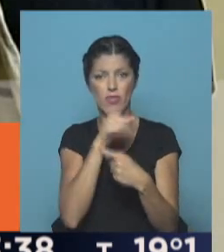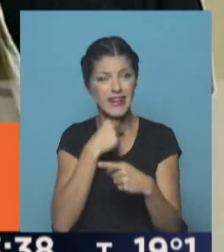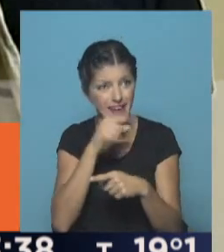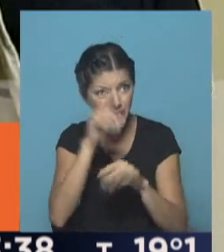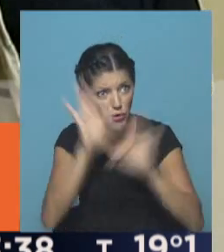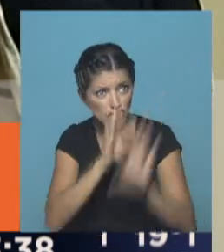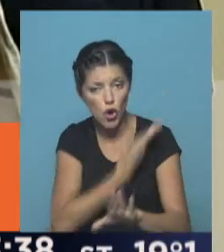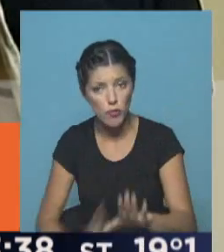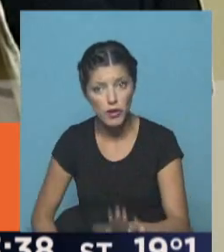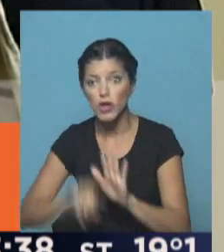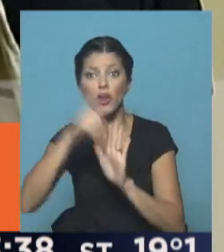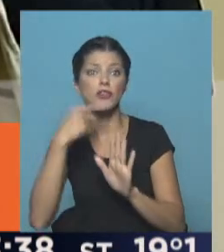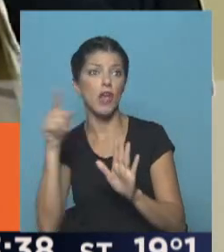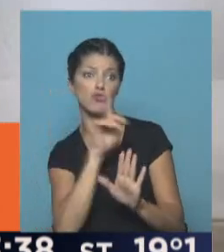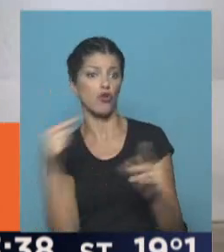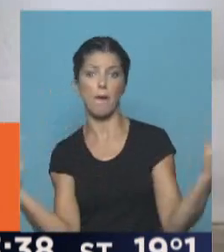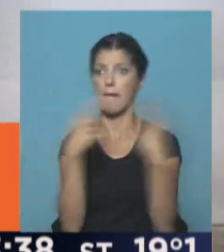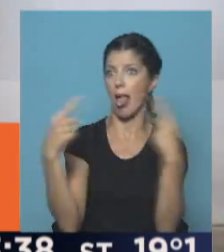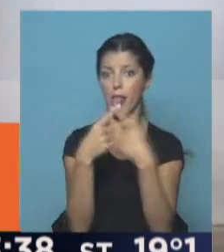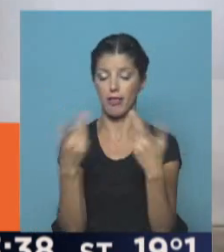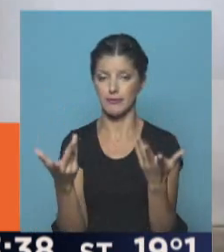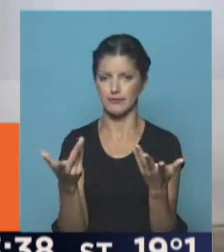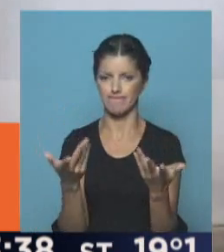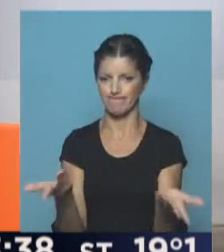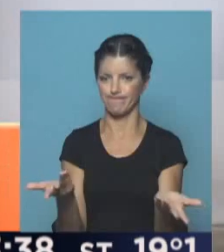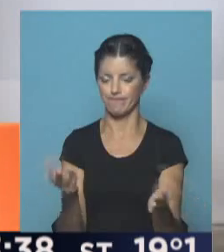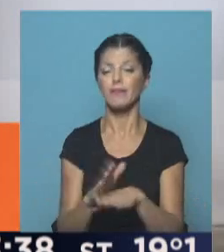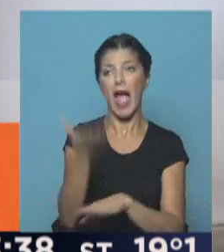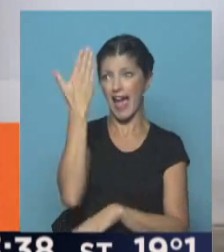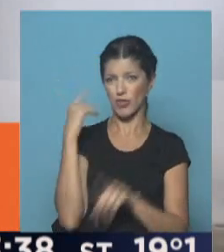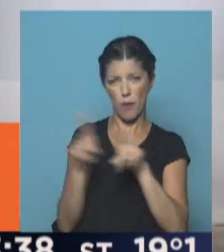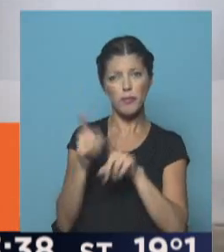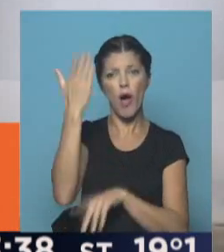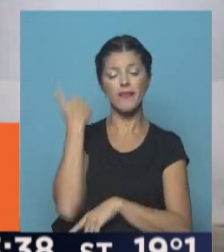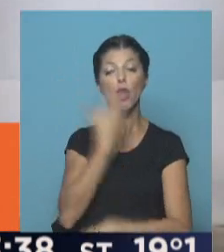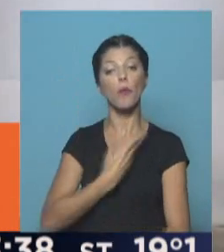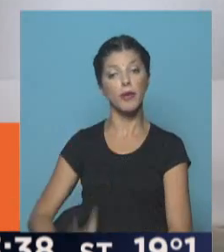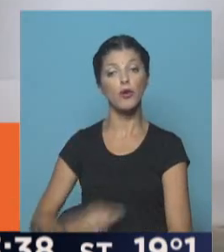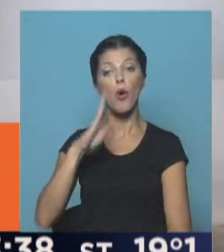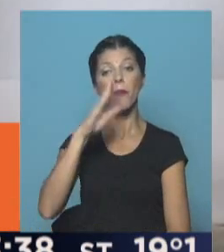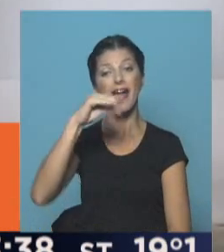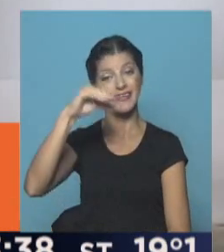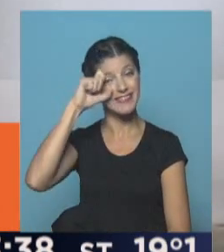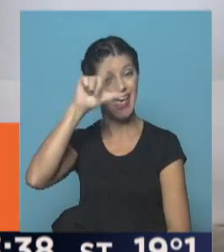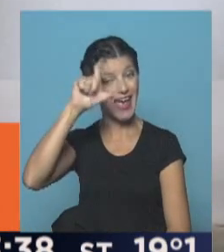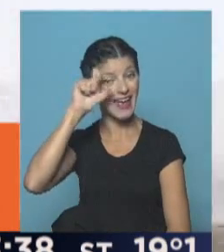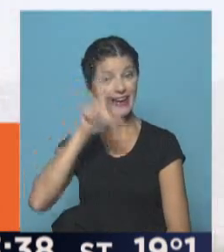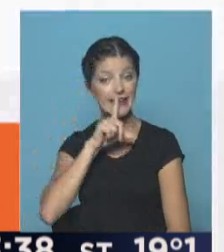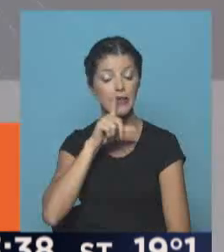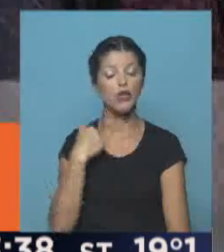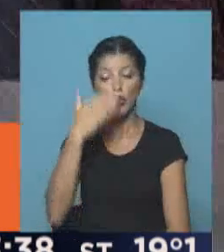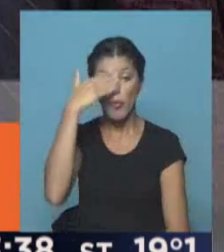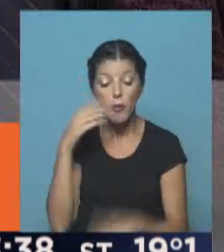gobierno y yo estoy de acuerdo yo no estoy de acuerdo que algo no ha pasado durante el gobierno representa a veces hemos tenido discrepancias internas que yo creo que ha